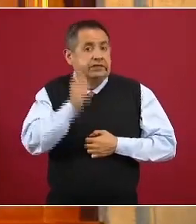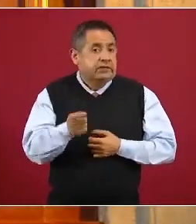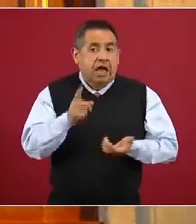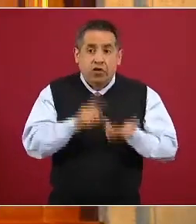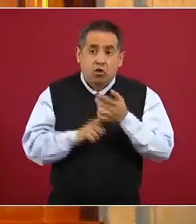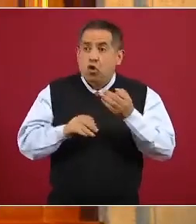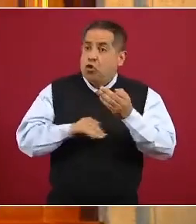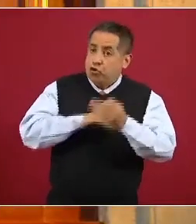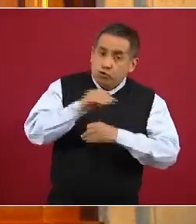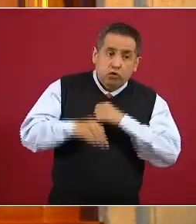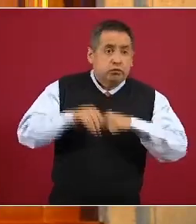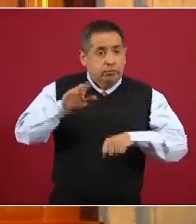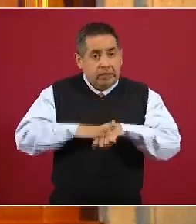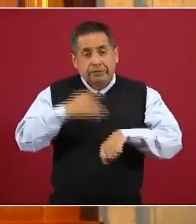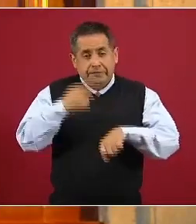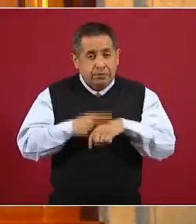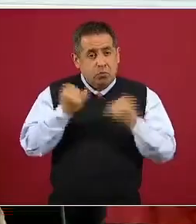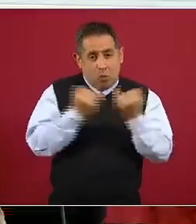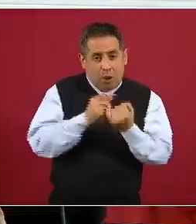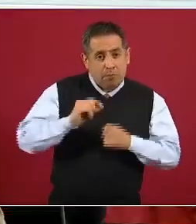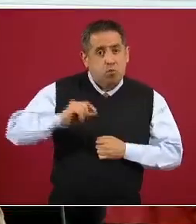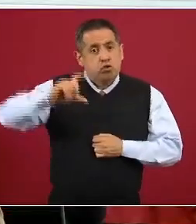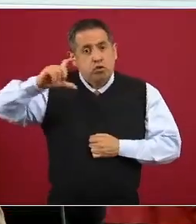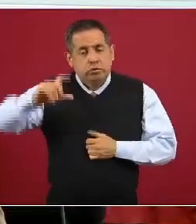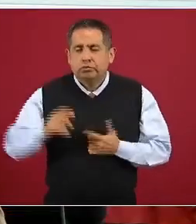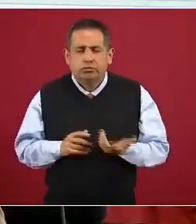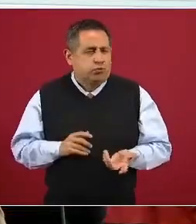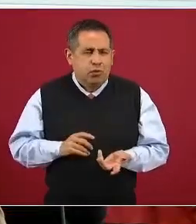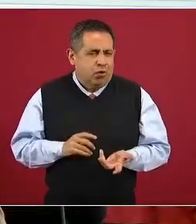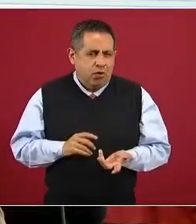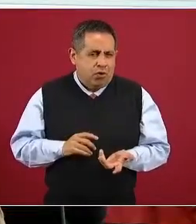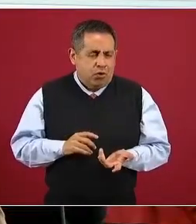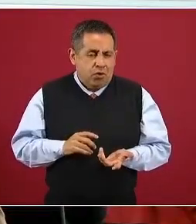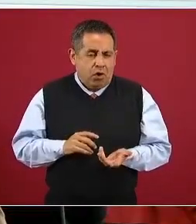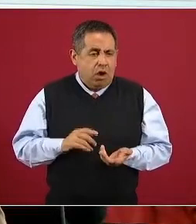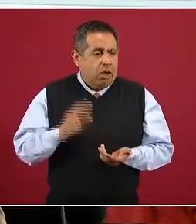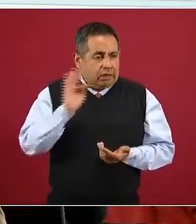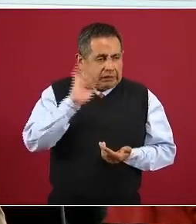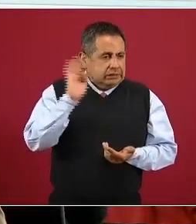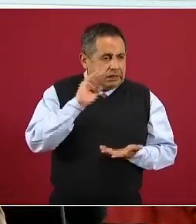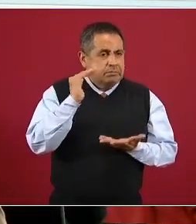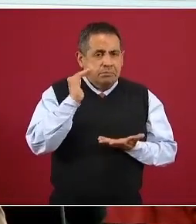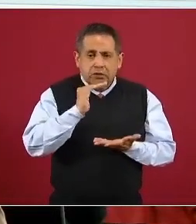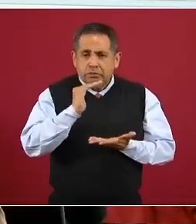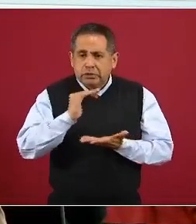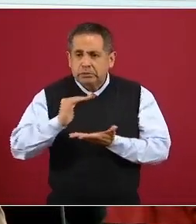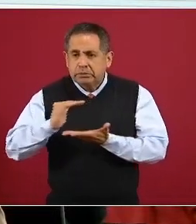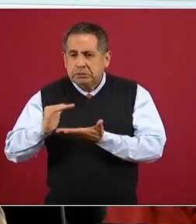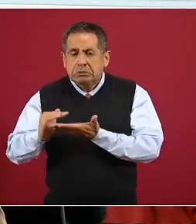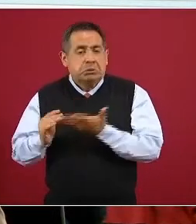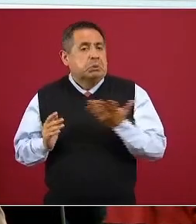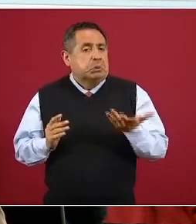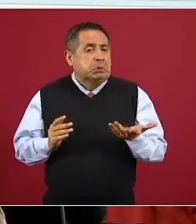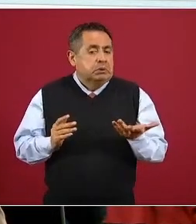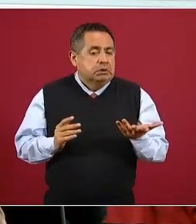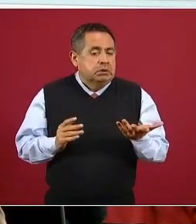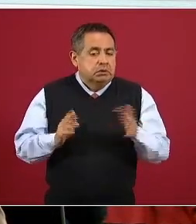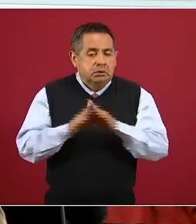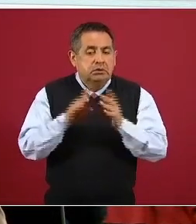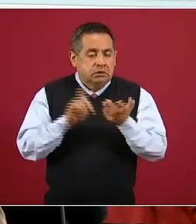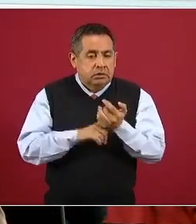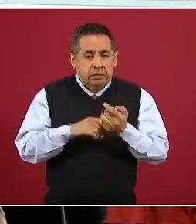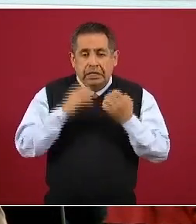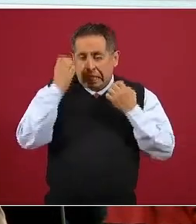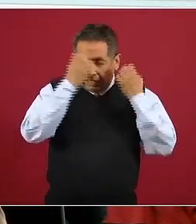en las últimas 4 semanas, eso quiere decir que tienen que seguir saliendo necesariamente más casos, o incrementar el número de pruebas tiene como